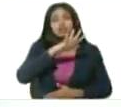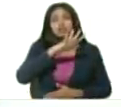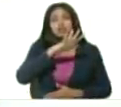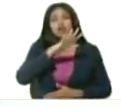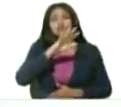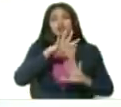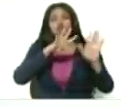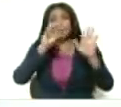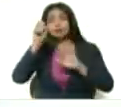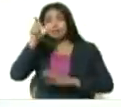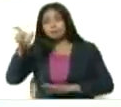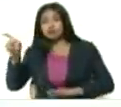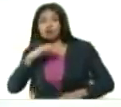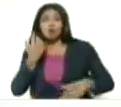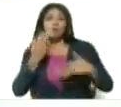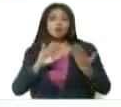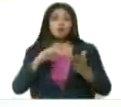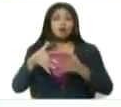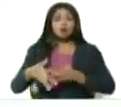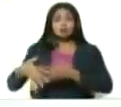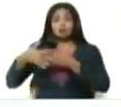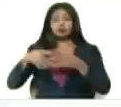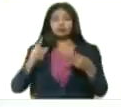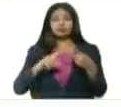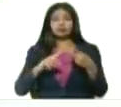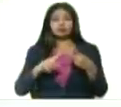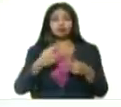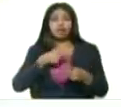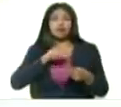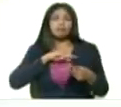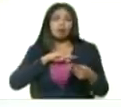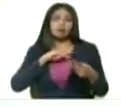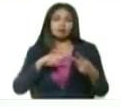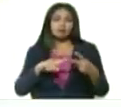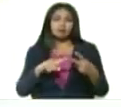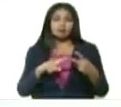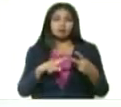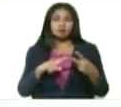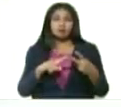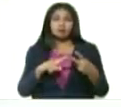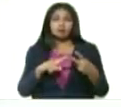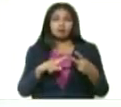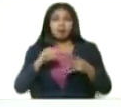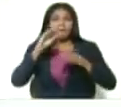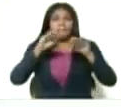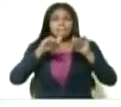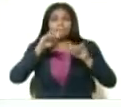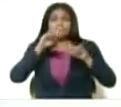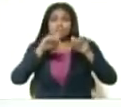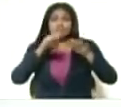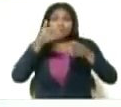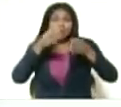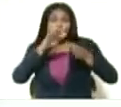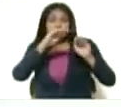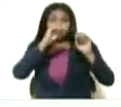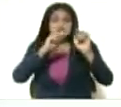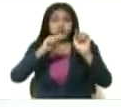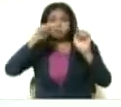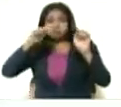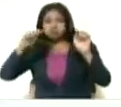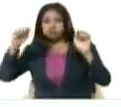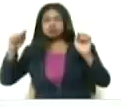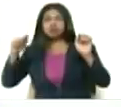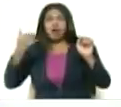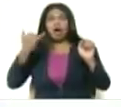14.590 personas fallecidas. En segundo lugar, España, que viene controlando la curva, aplanando la curva, pero tiene muchos